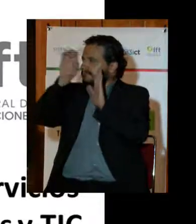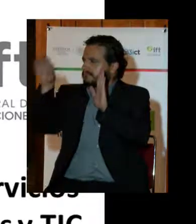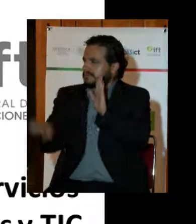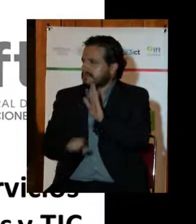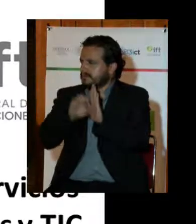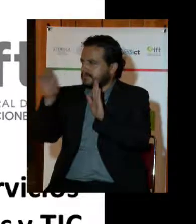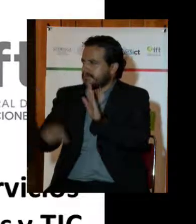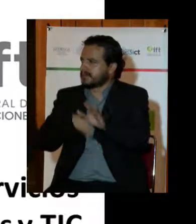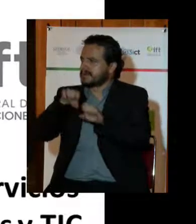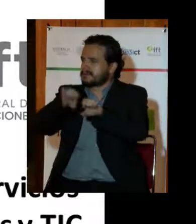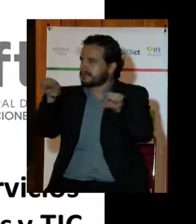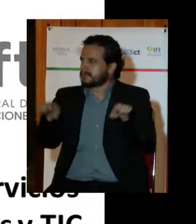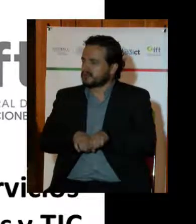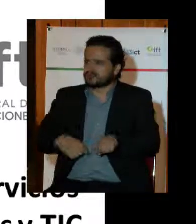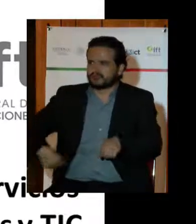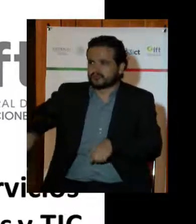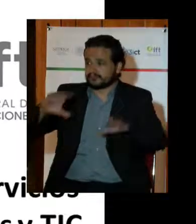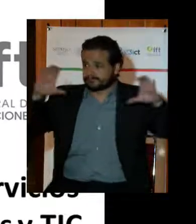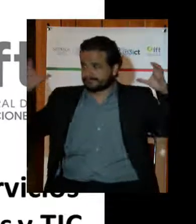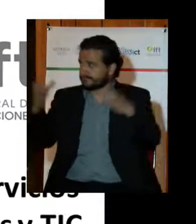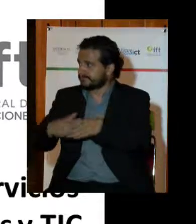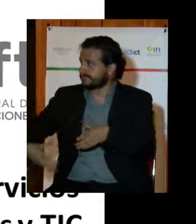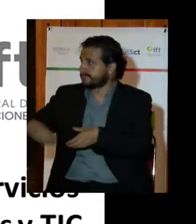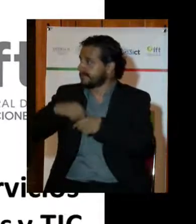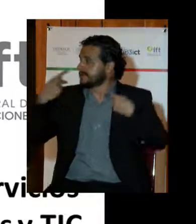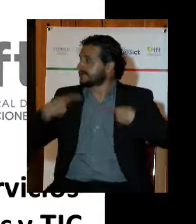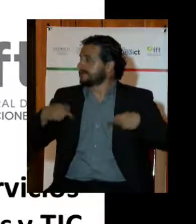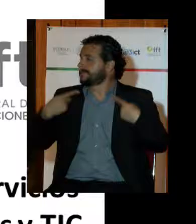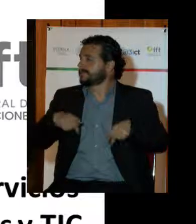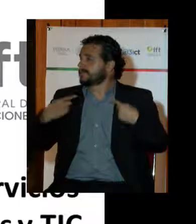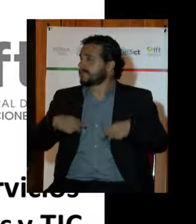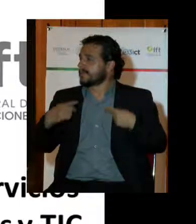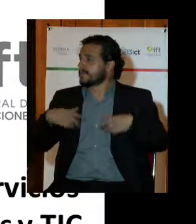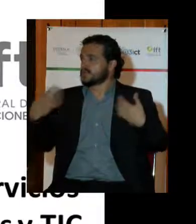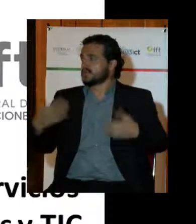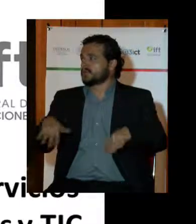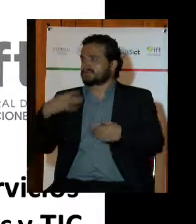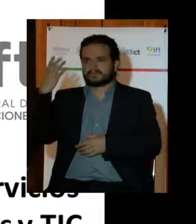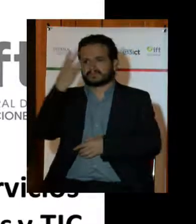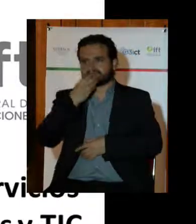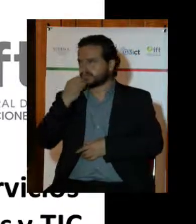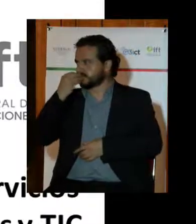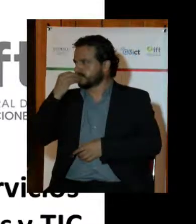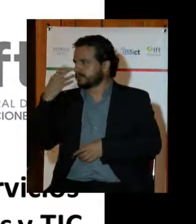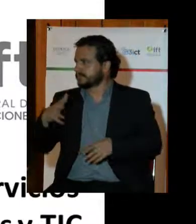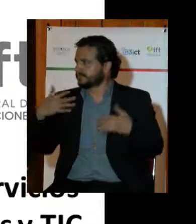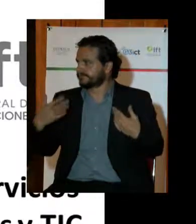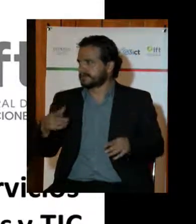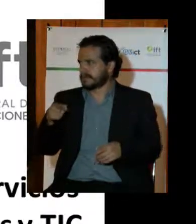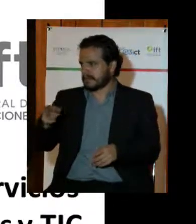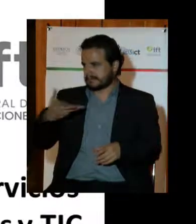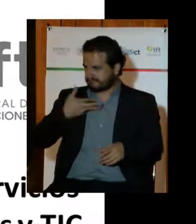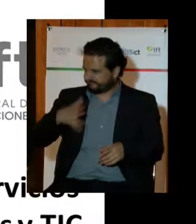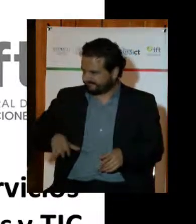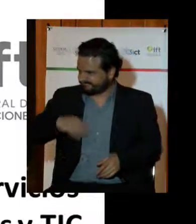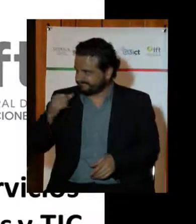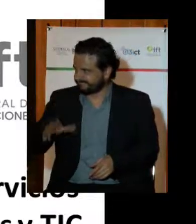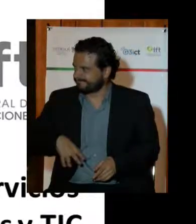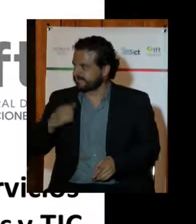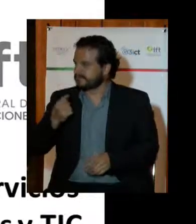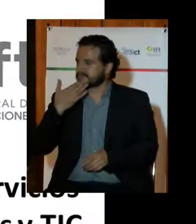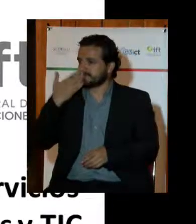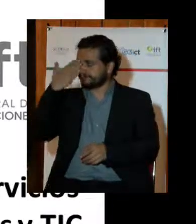cuenta, plural, con personas maravillosas que tienen una serie de capacidades que